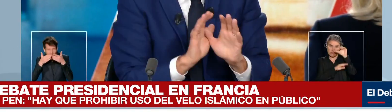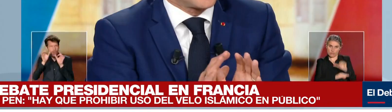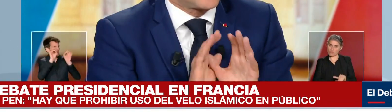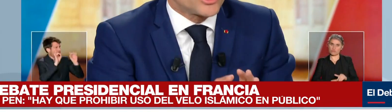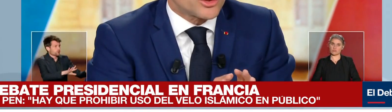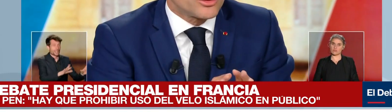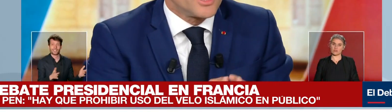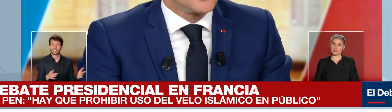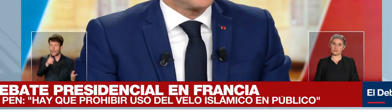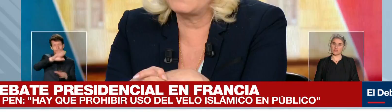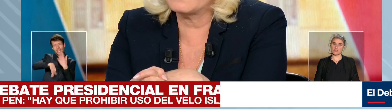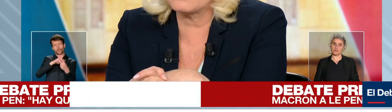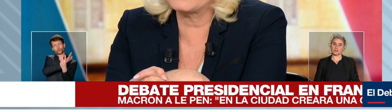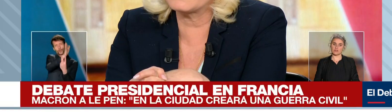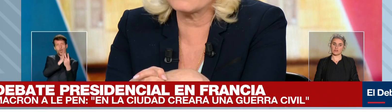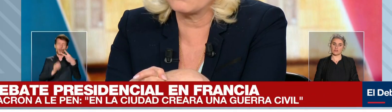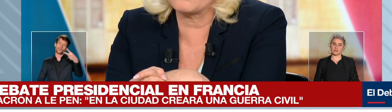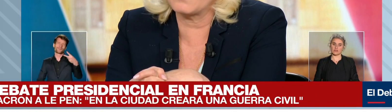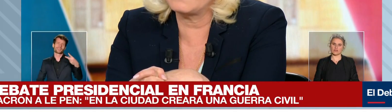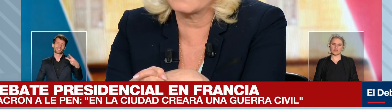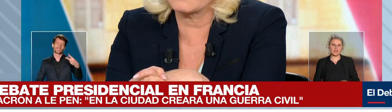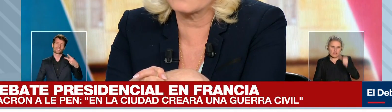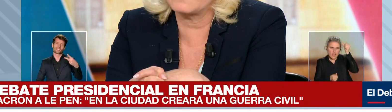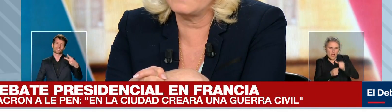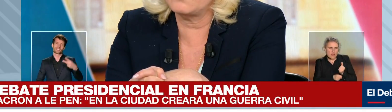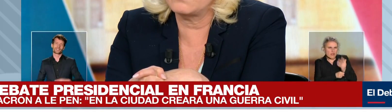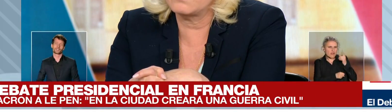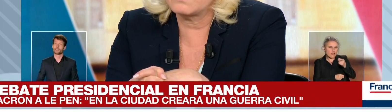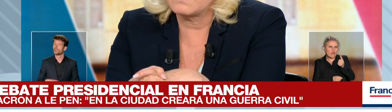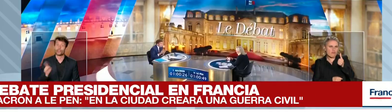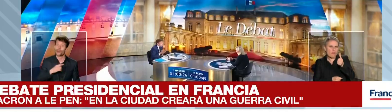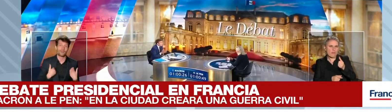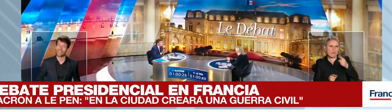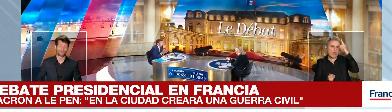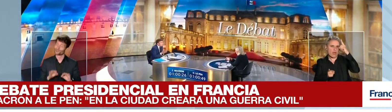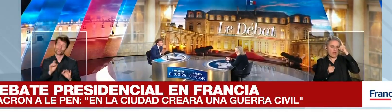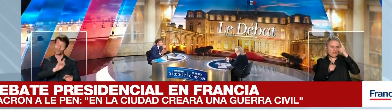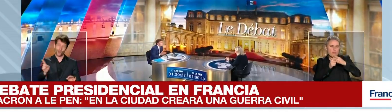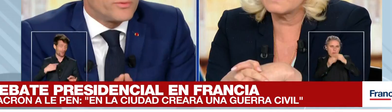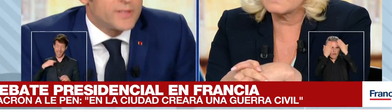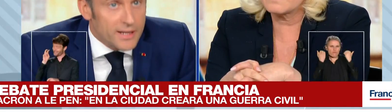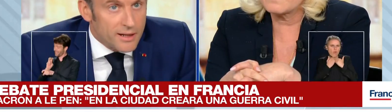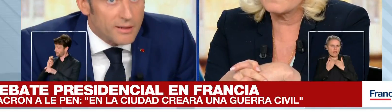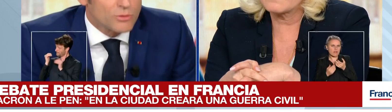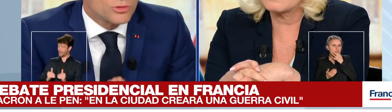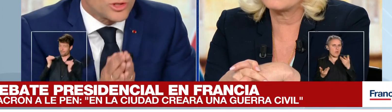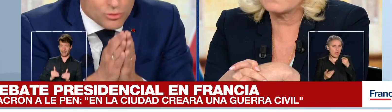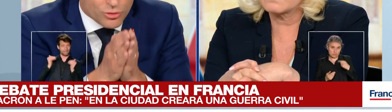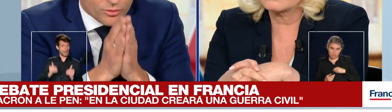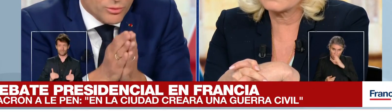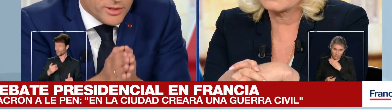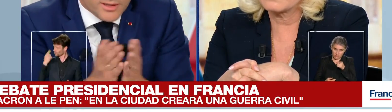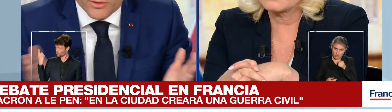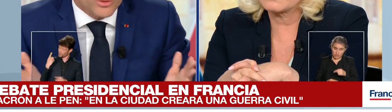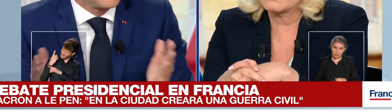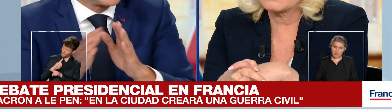una ley de rechazo, porque está confundiendo dos cosas. Usted olvidó lo que usted decía sobre el velo hace hace algunos años. No, señor Le Pen, soy fiel, a todo